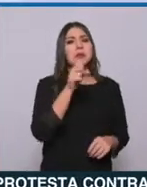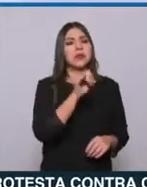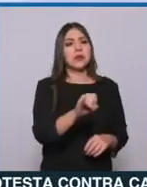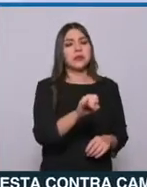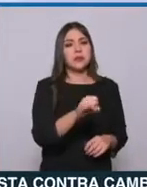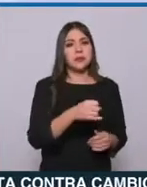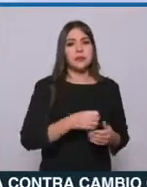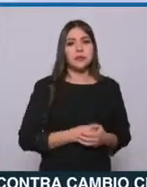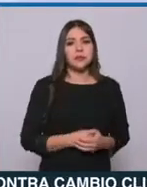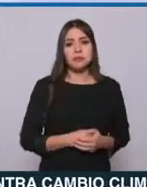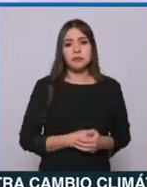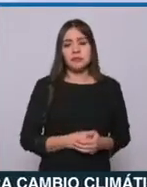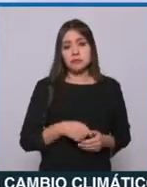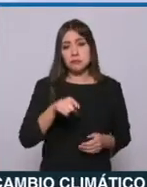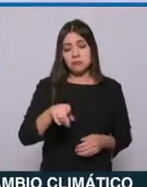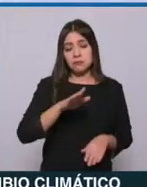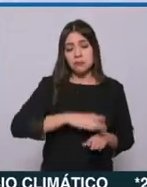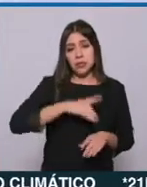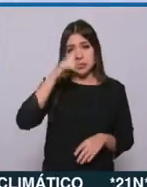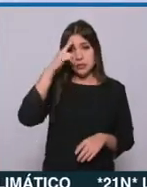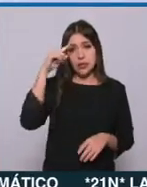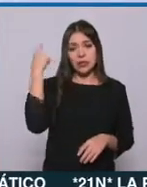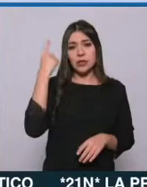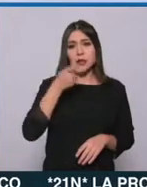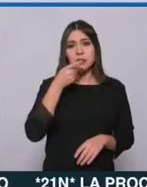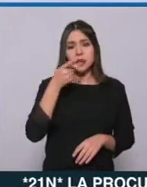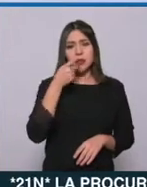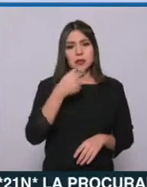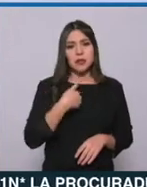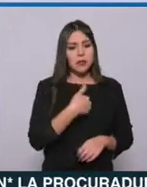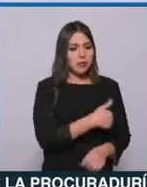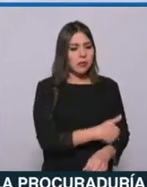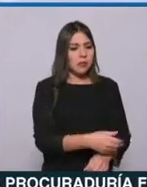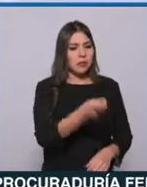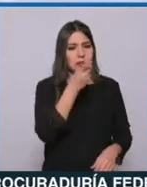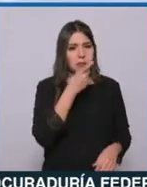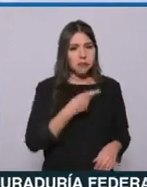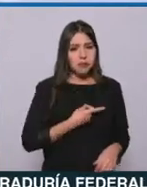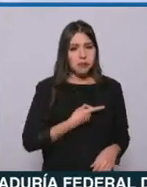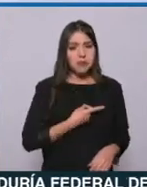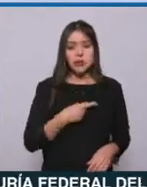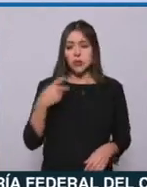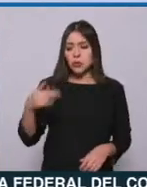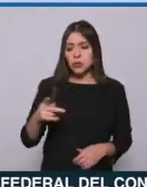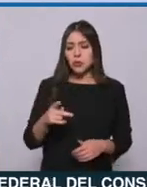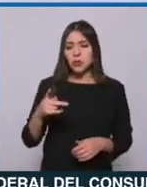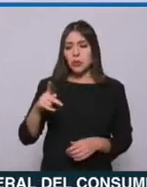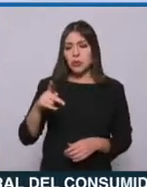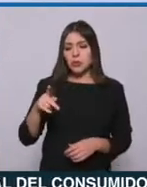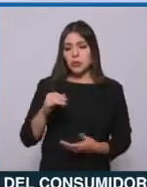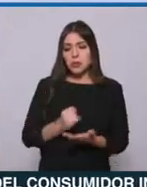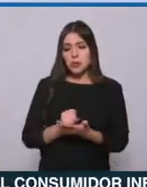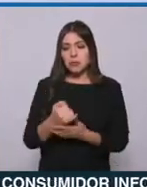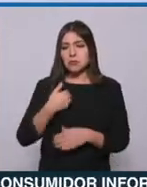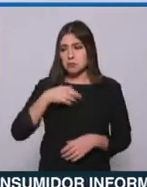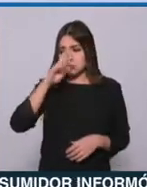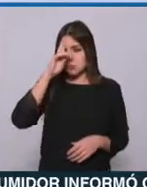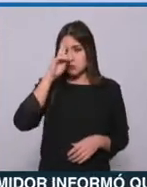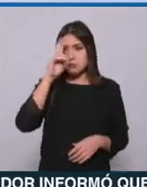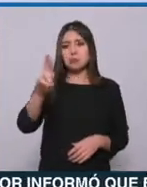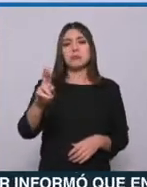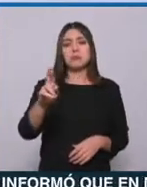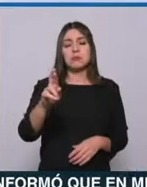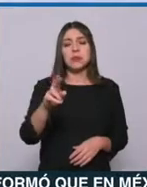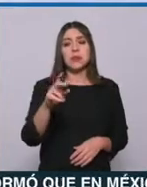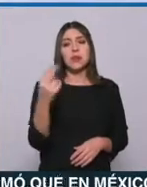más sencillo para ellos decir, mi familiar me lo dijo, yo voy a respetar su decisión, vamos a salvar vidas. Cuando nunca